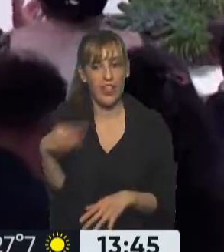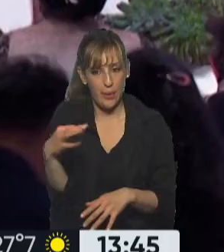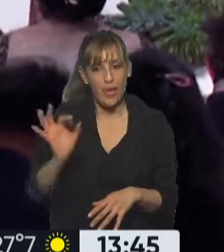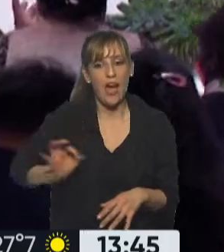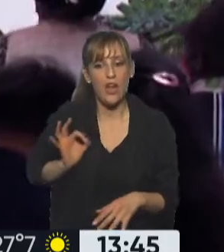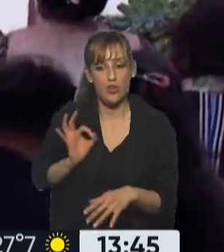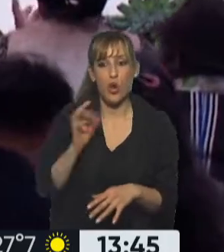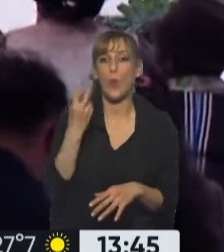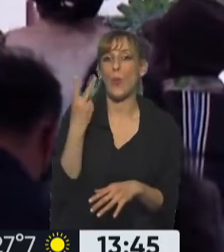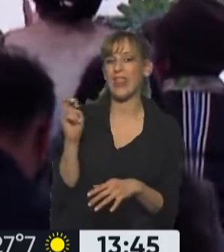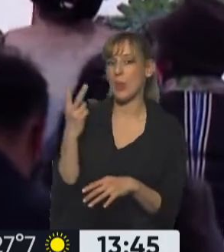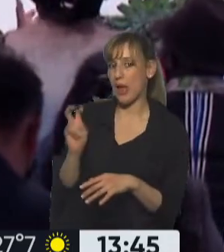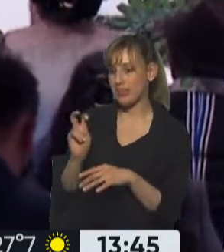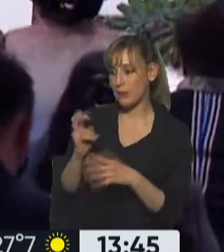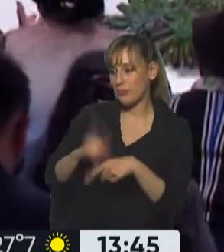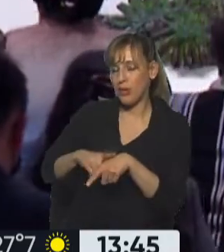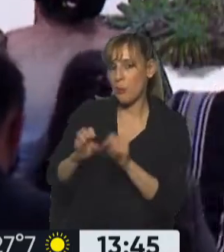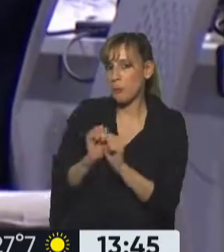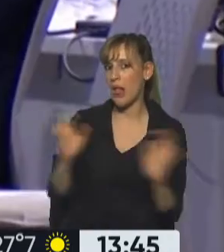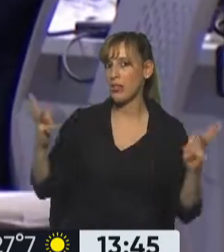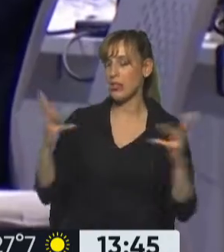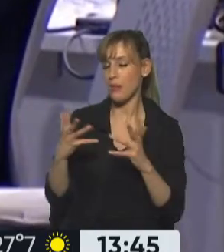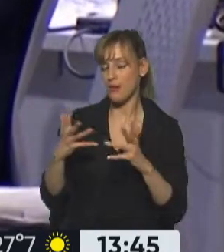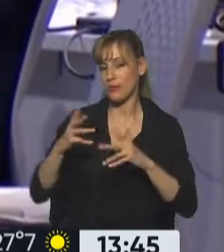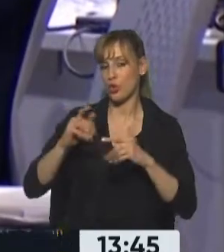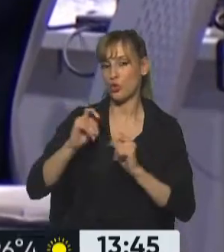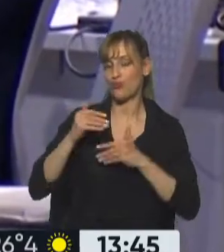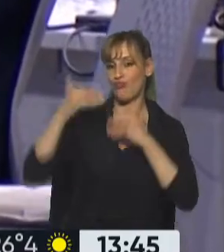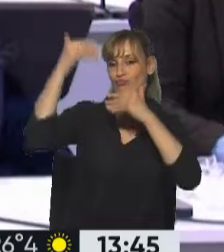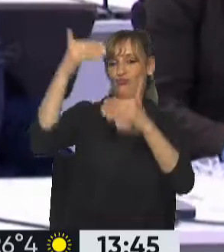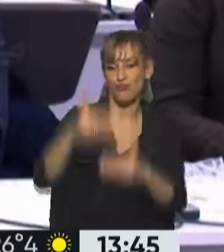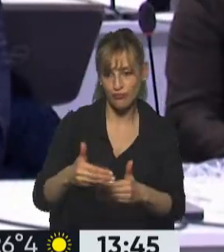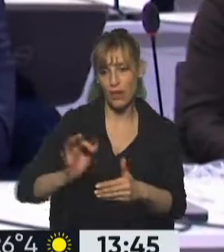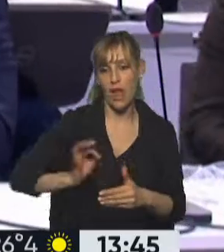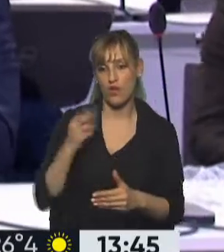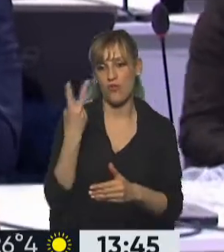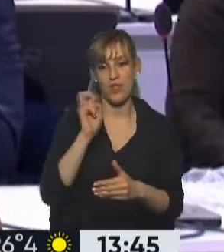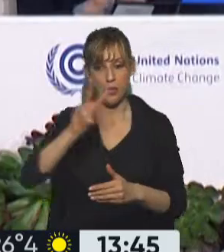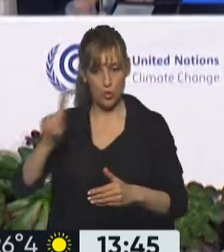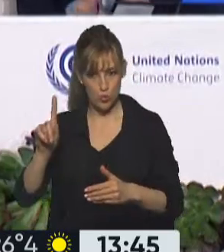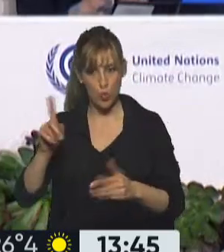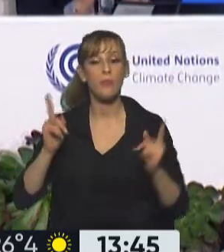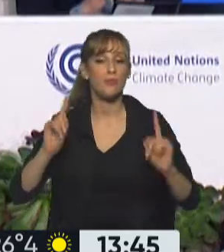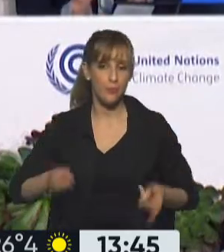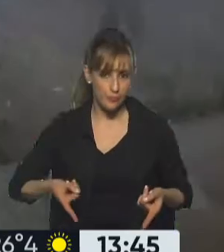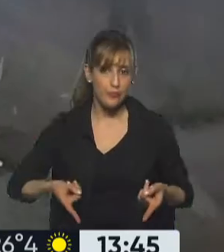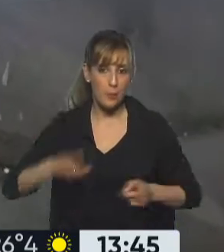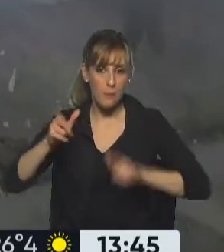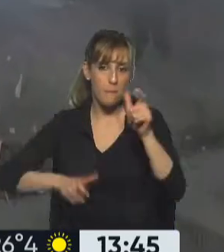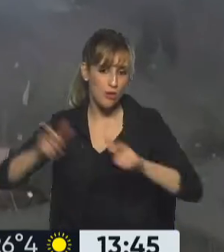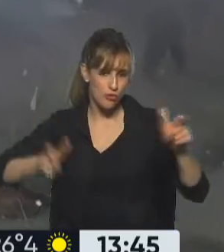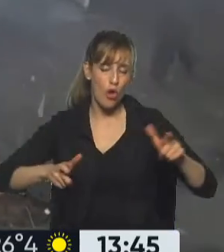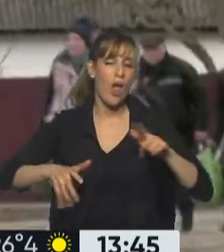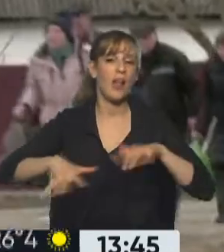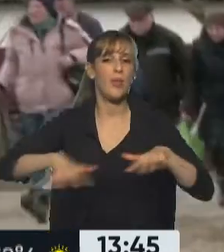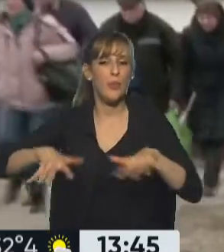postergada por la pandemia de COVID-19, otro evento crítico de carácter global asociado a la actividad humana, por acción u omisión. A